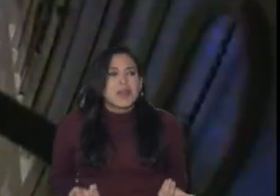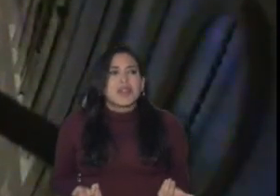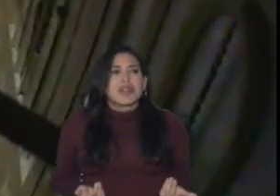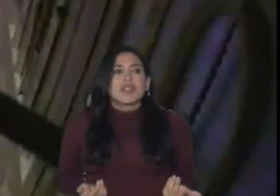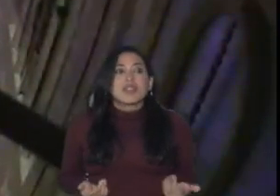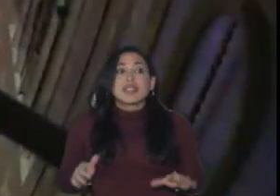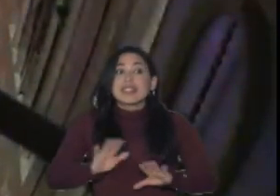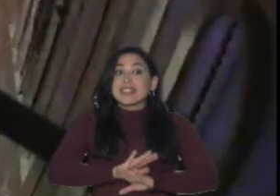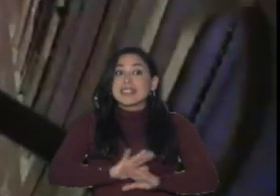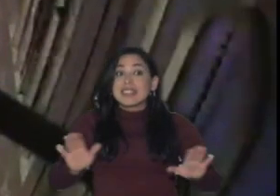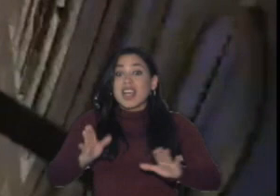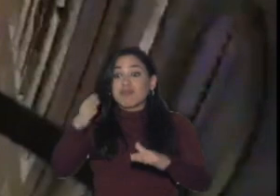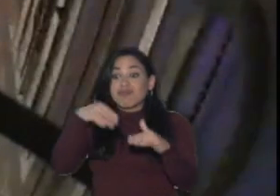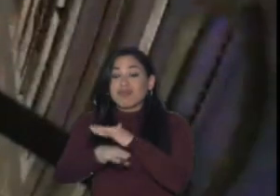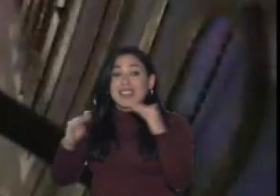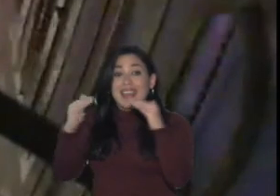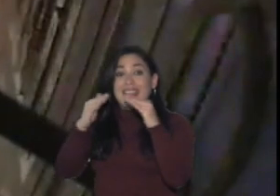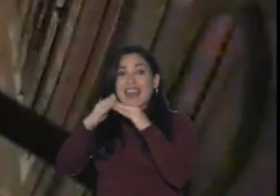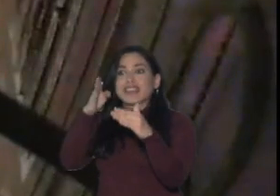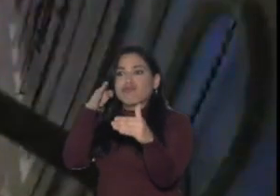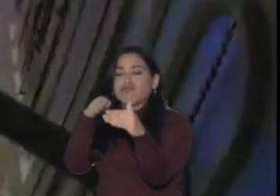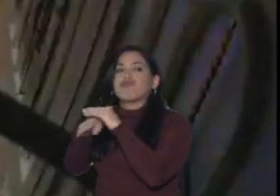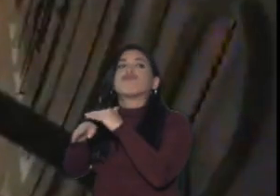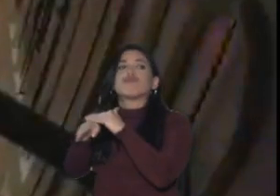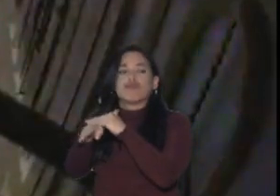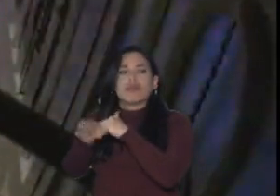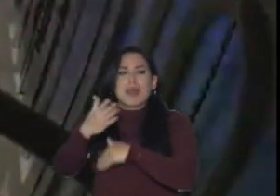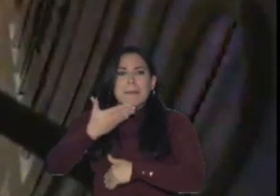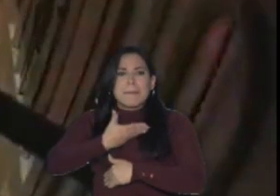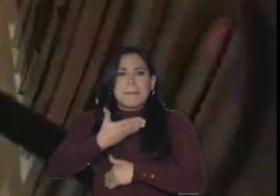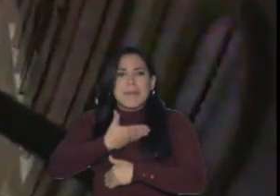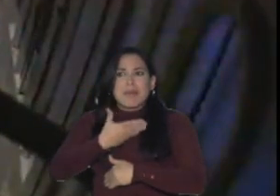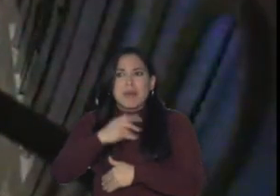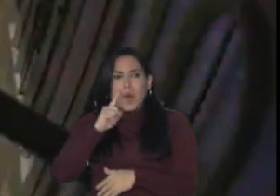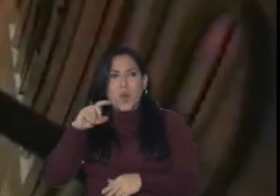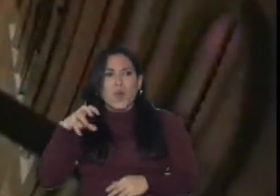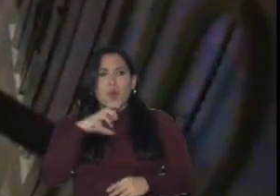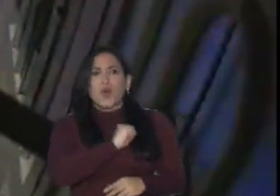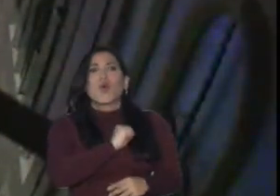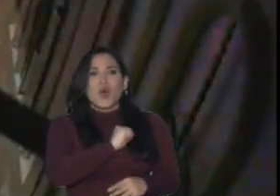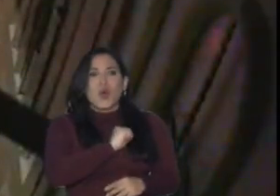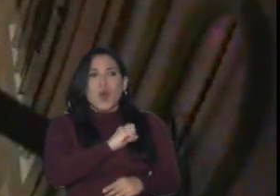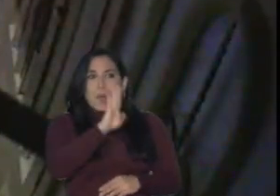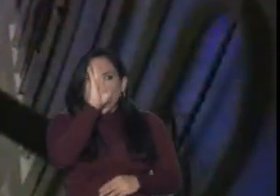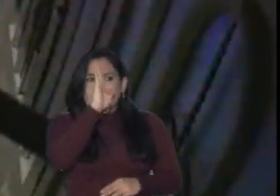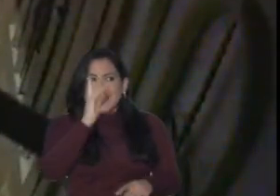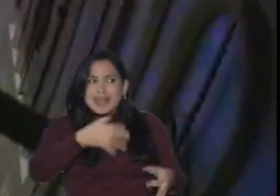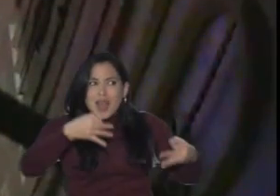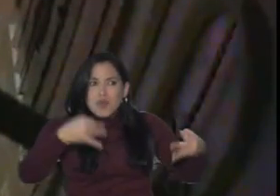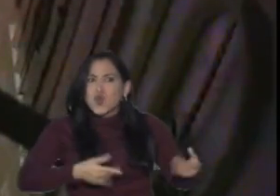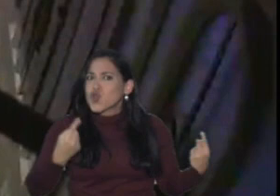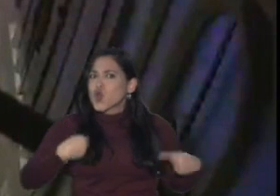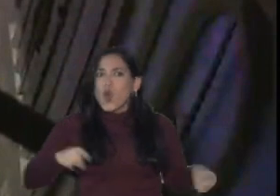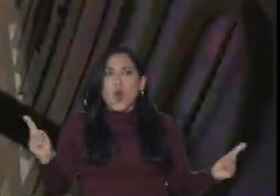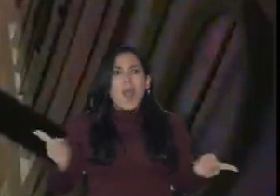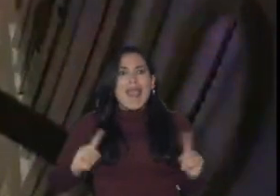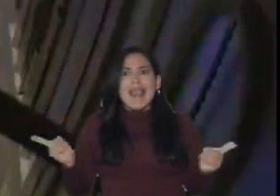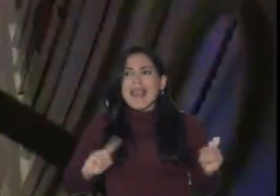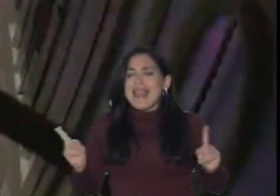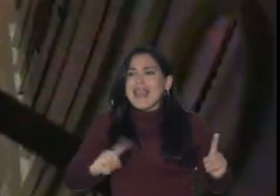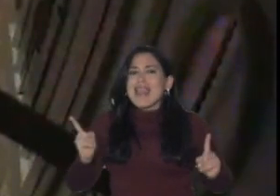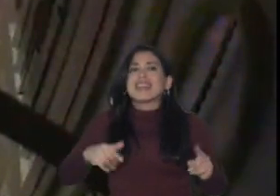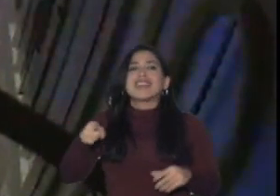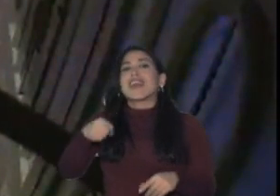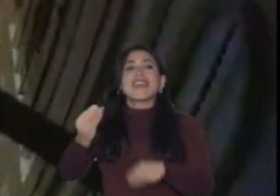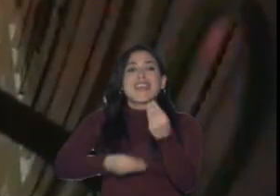Cuando se entraron al apartamento, mi mamá fue la que se dio cuenta que eran policías. Entonces se